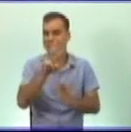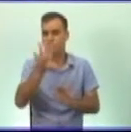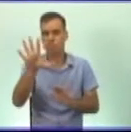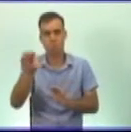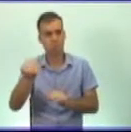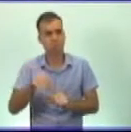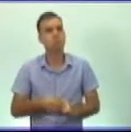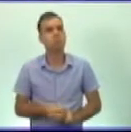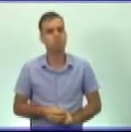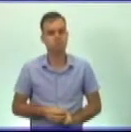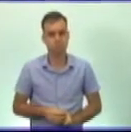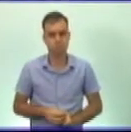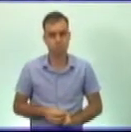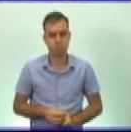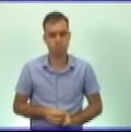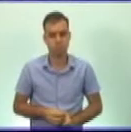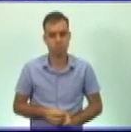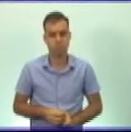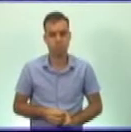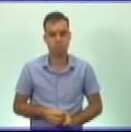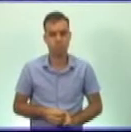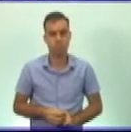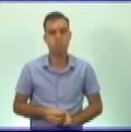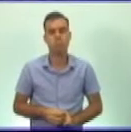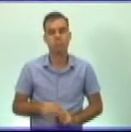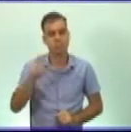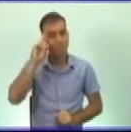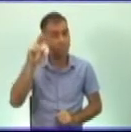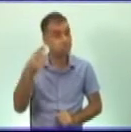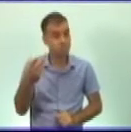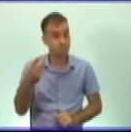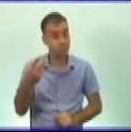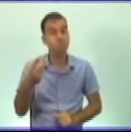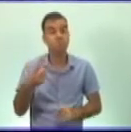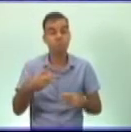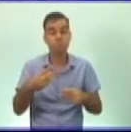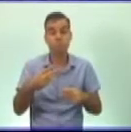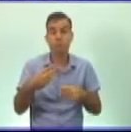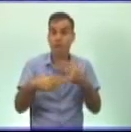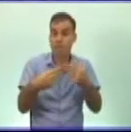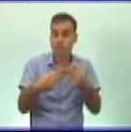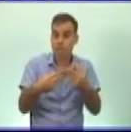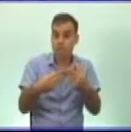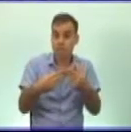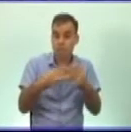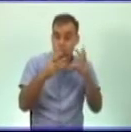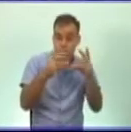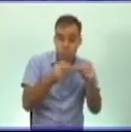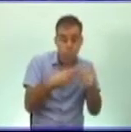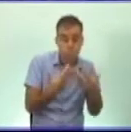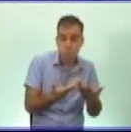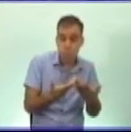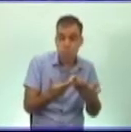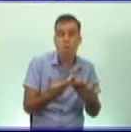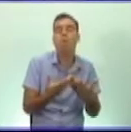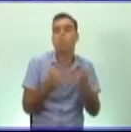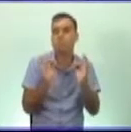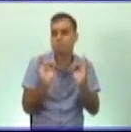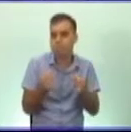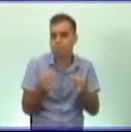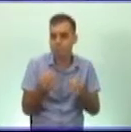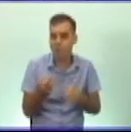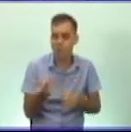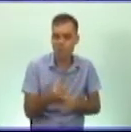1358,05 centímetros cúbicos. Pero recuerden que debemos de dar los datos, la solución, a partir de que los datos tienen dos